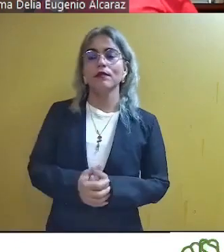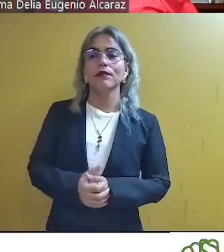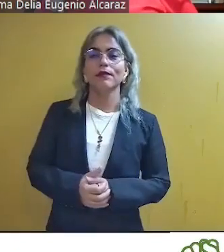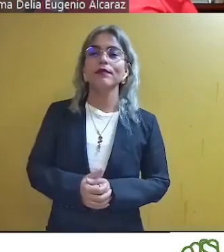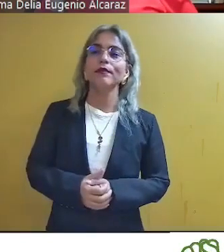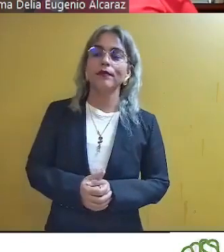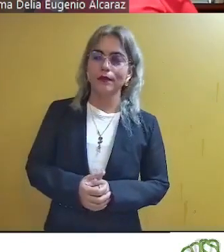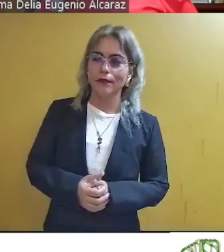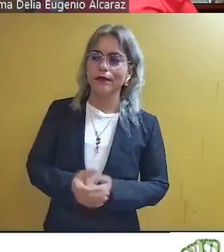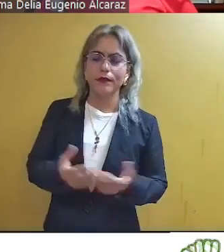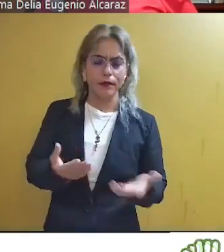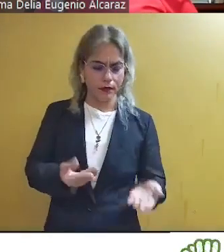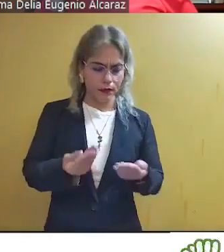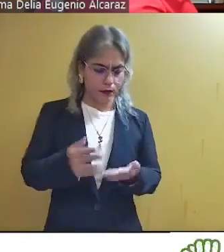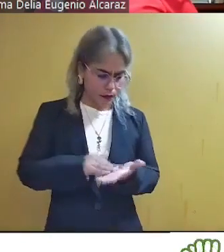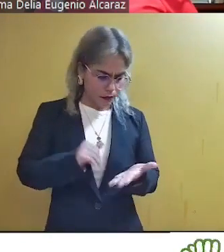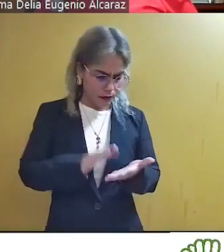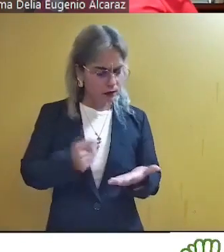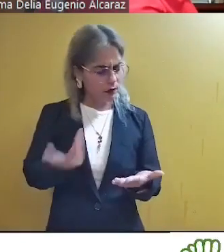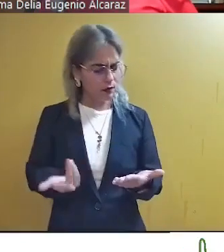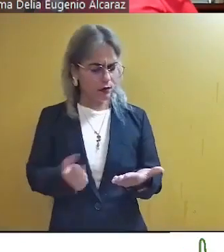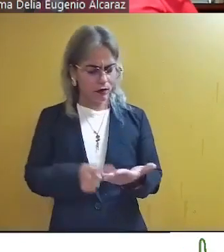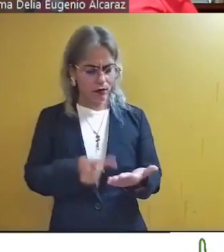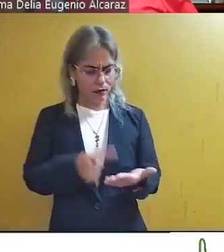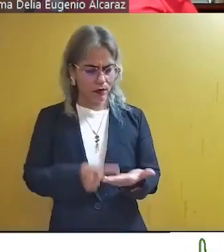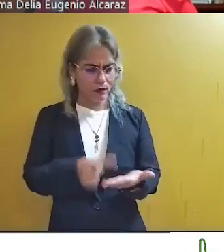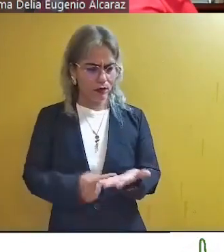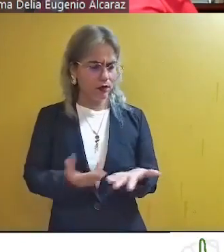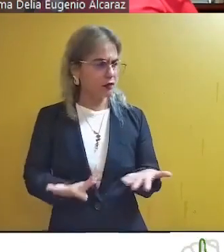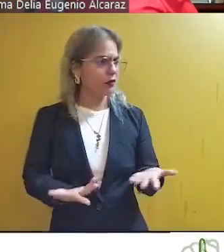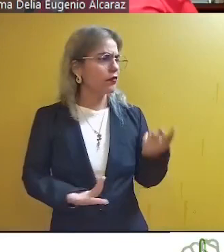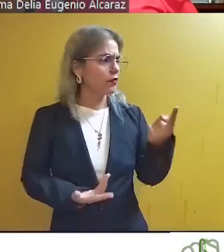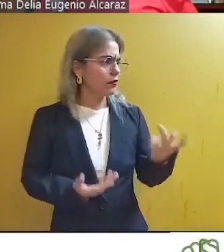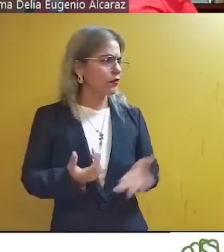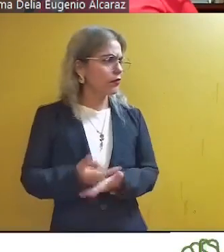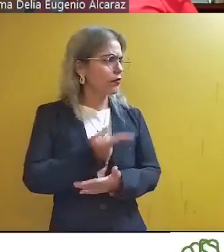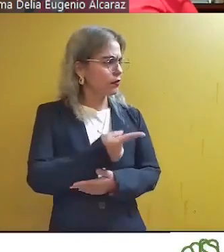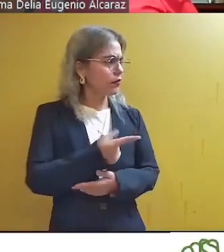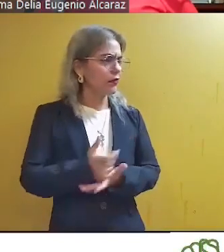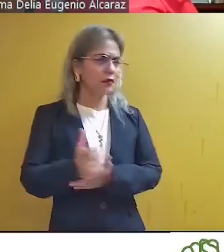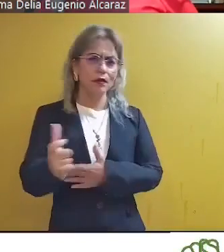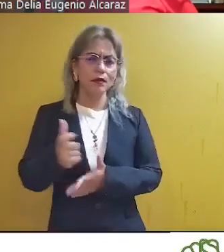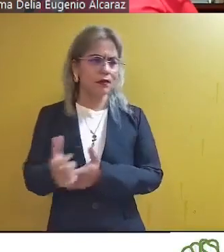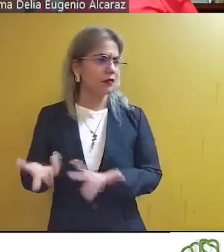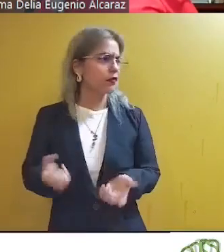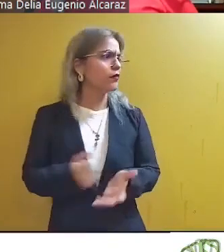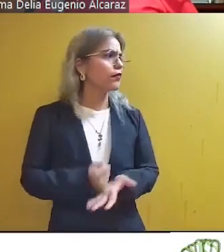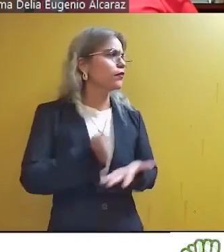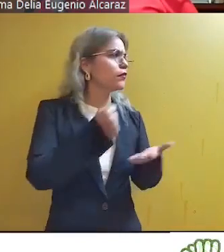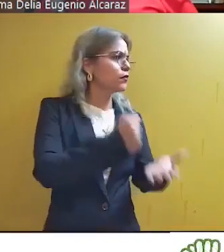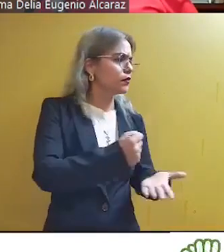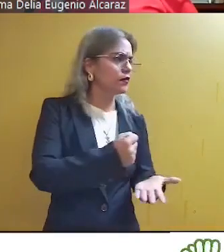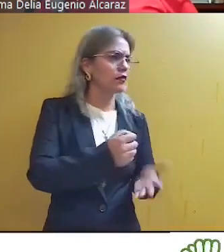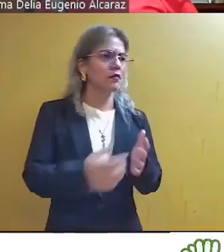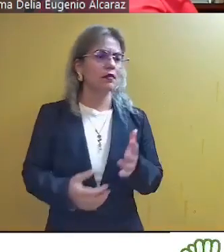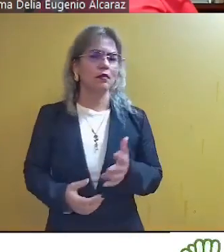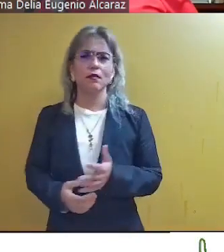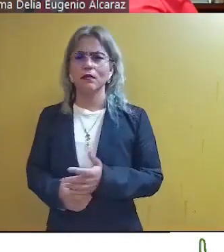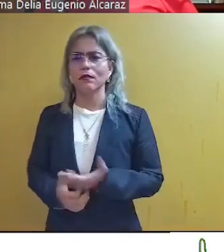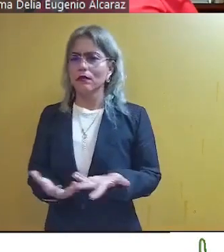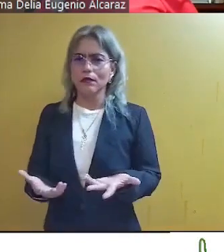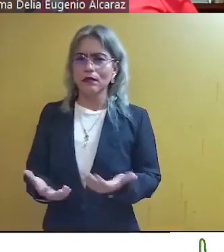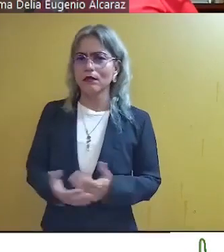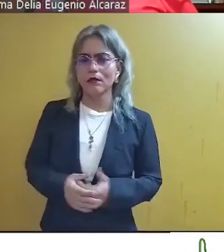objetiva respecto a algún hecho o acto sobreviniente que legalmente impidiera u obstaculizara dicho cumplimiento.